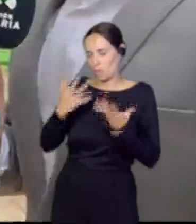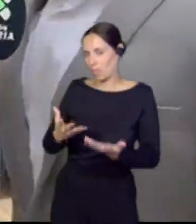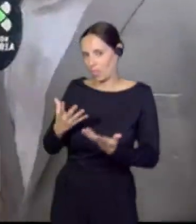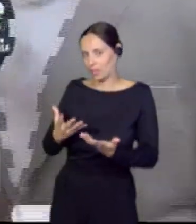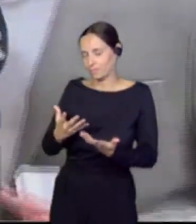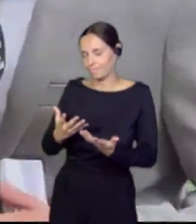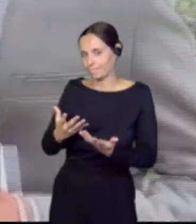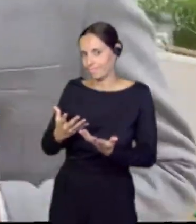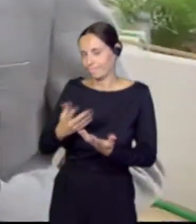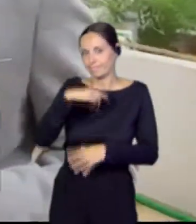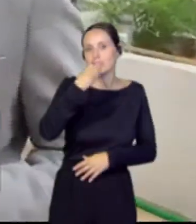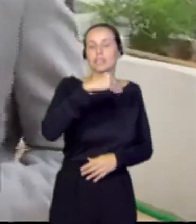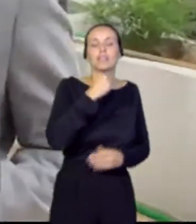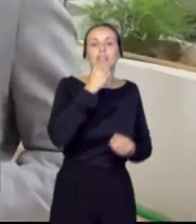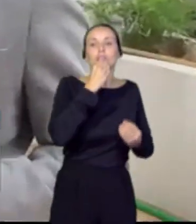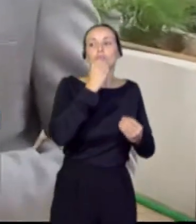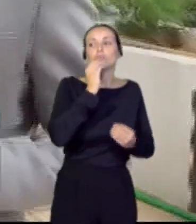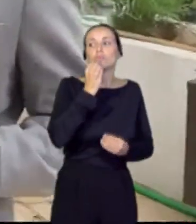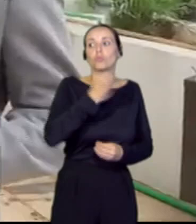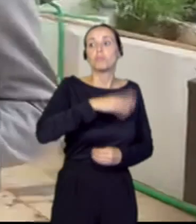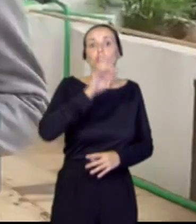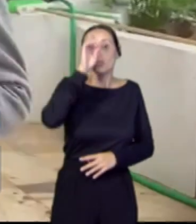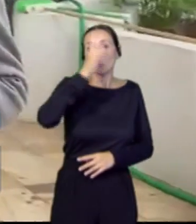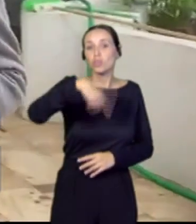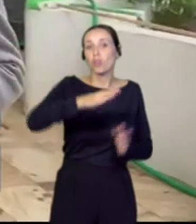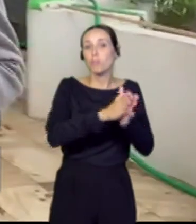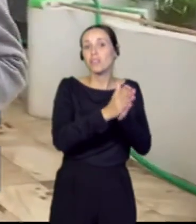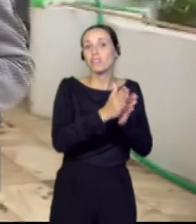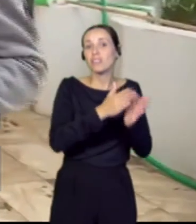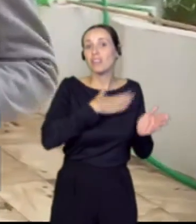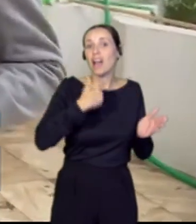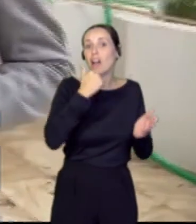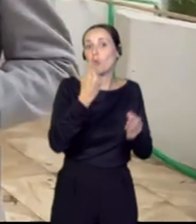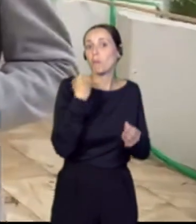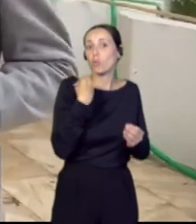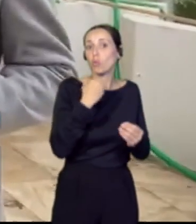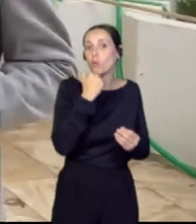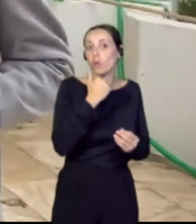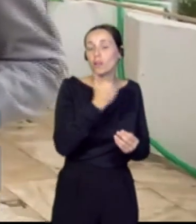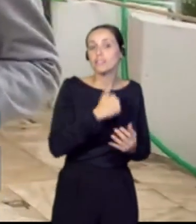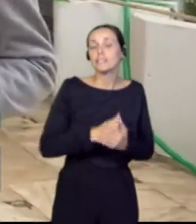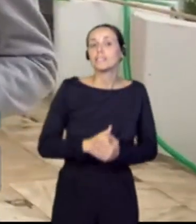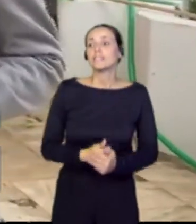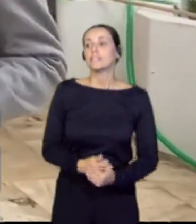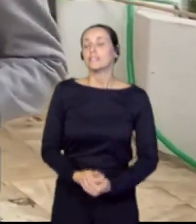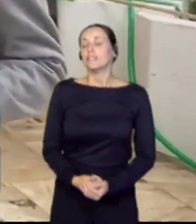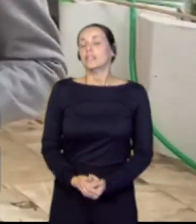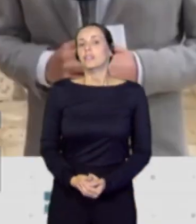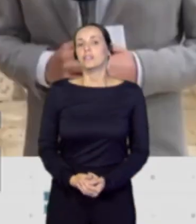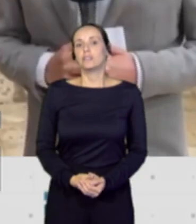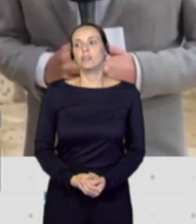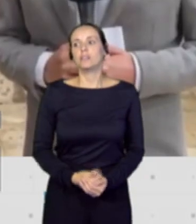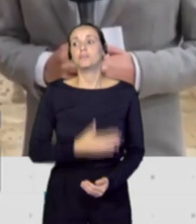Estupendo, presidente. No sé si ustedes, compañeros, quieren hacer alguna pregunta. Bueno, queríamos. En